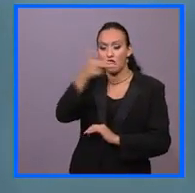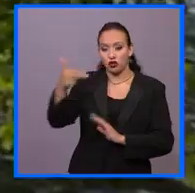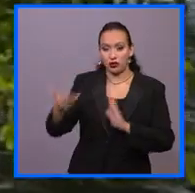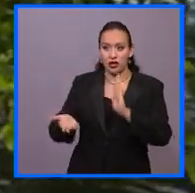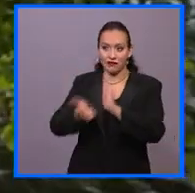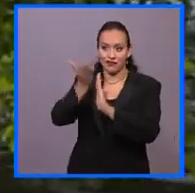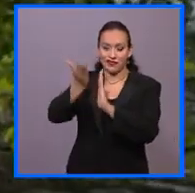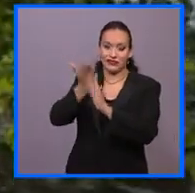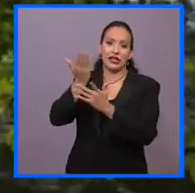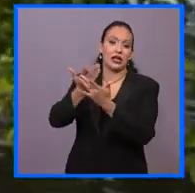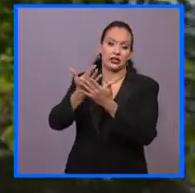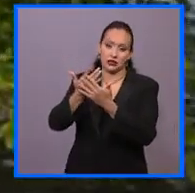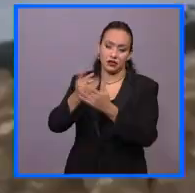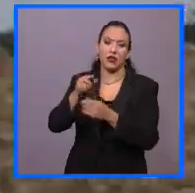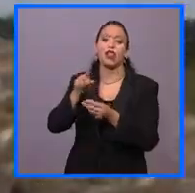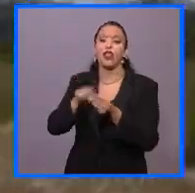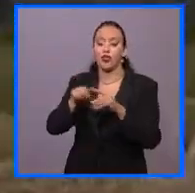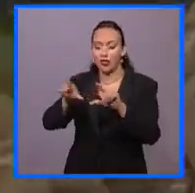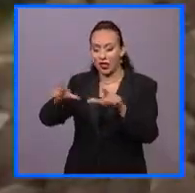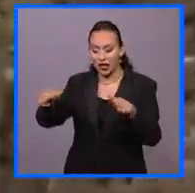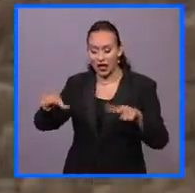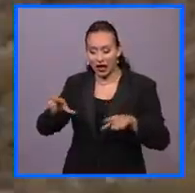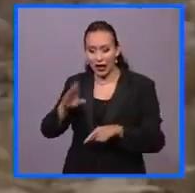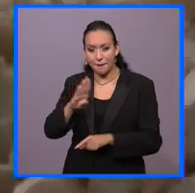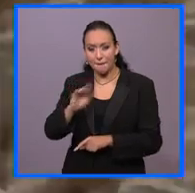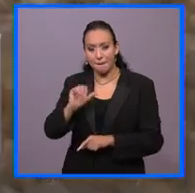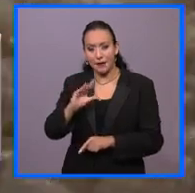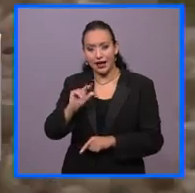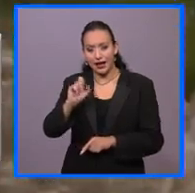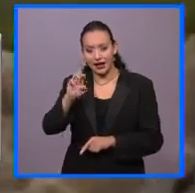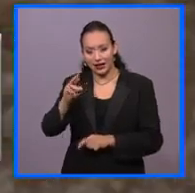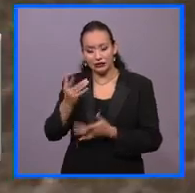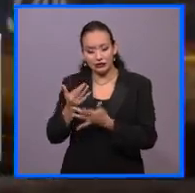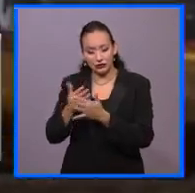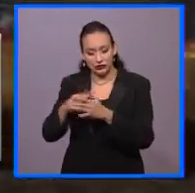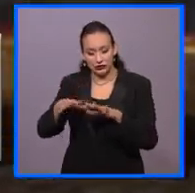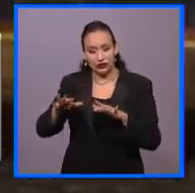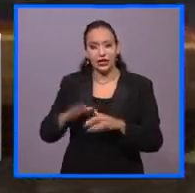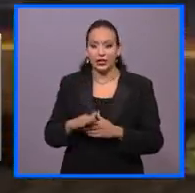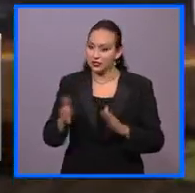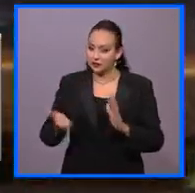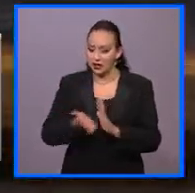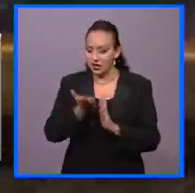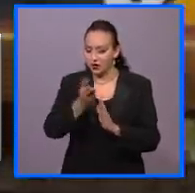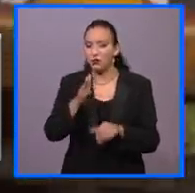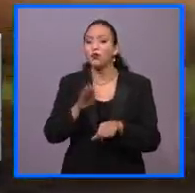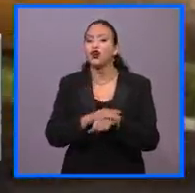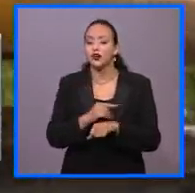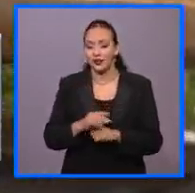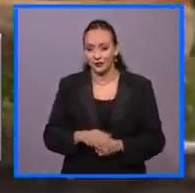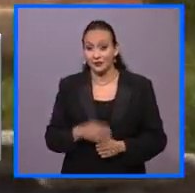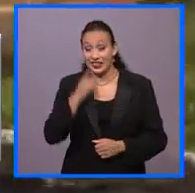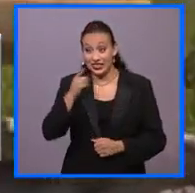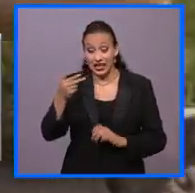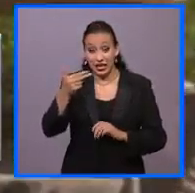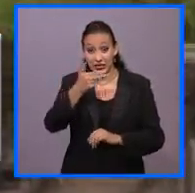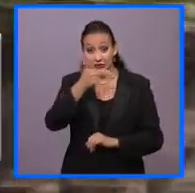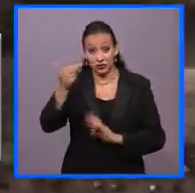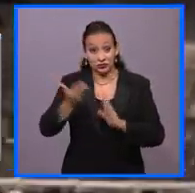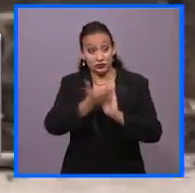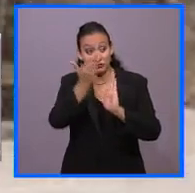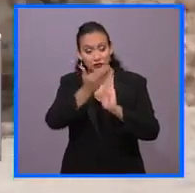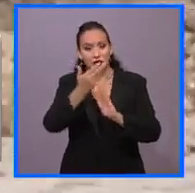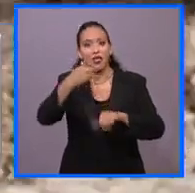Sedena, cerca de la Laguna de Bacalar y del Fuerte San Felipe. Lo anterior, al considerar que la obra pone en riesgo